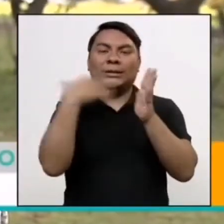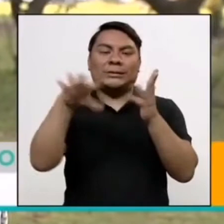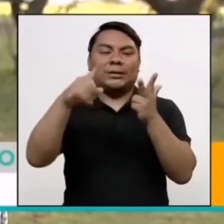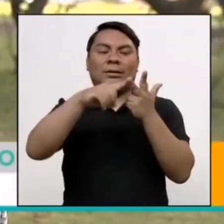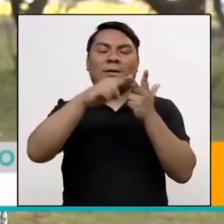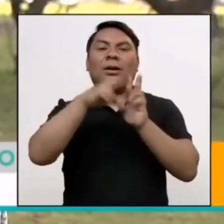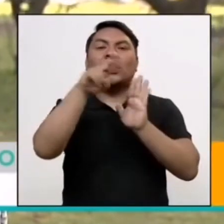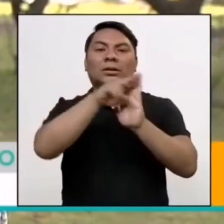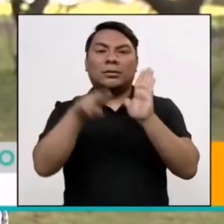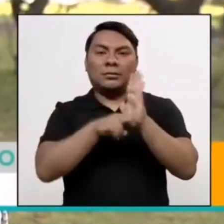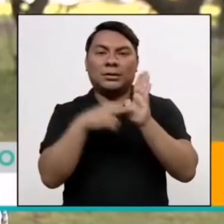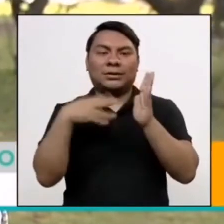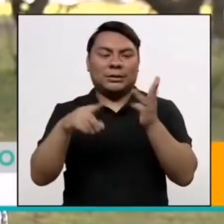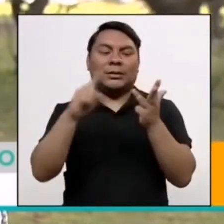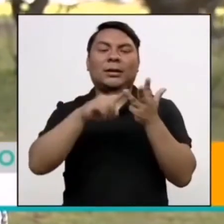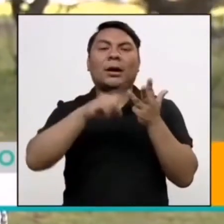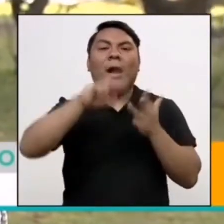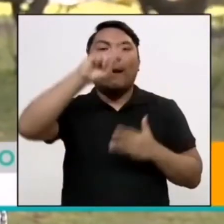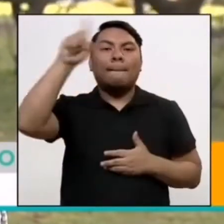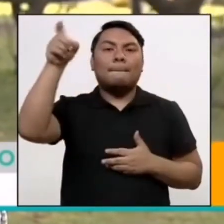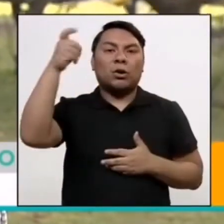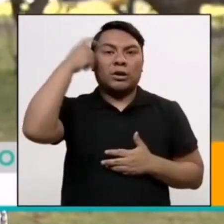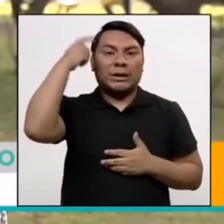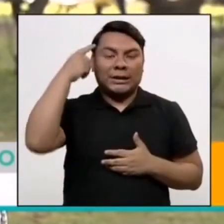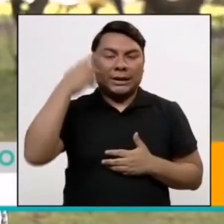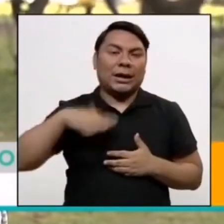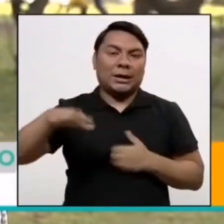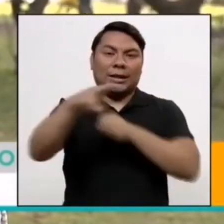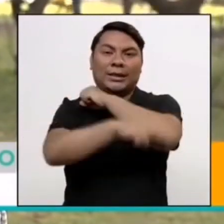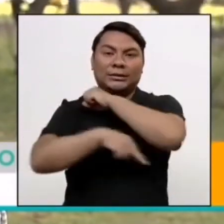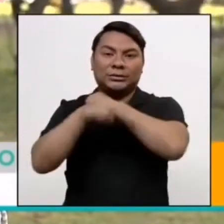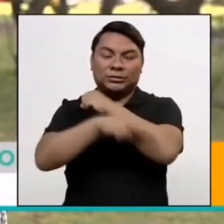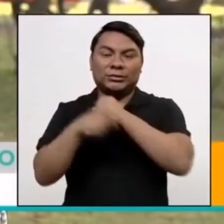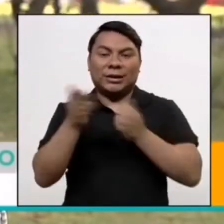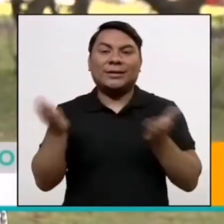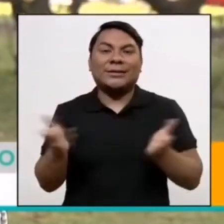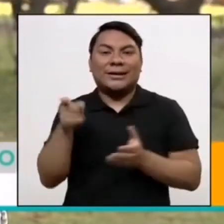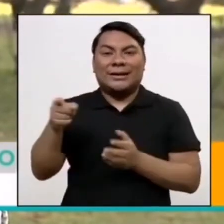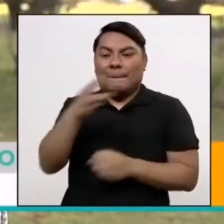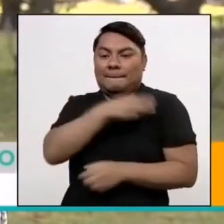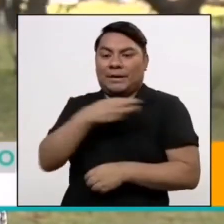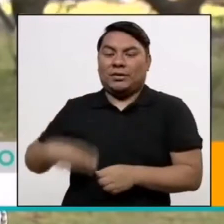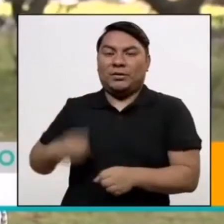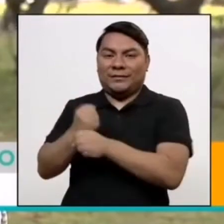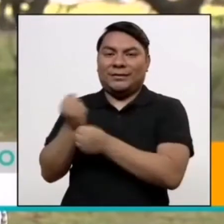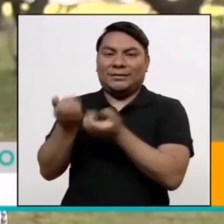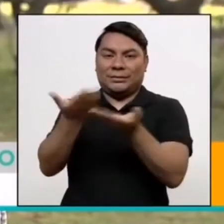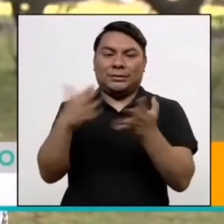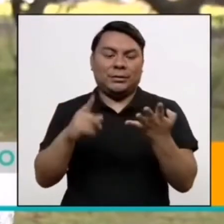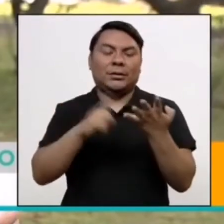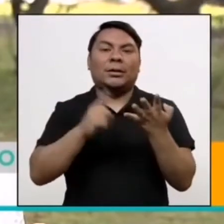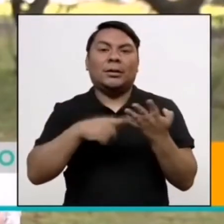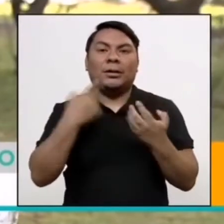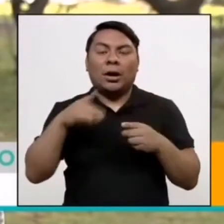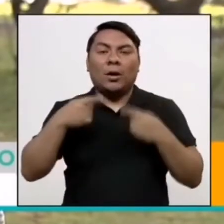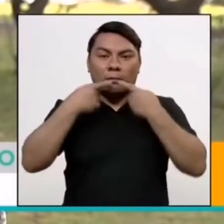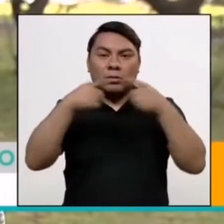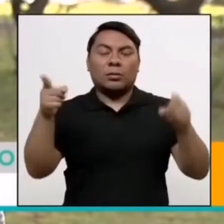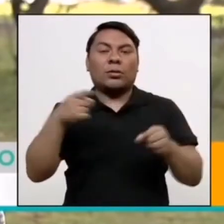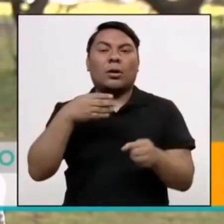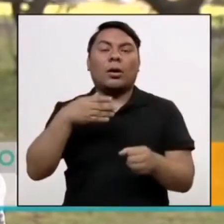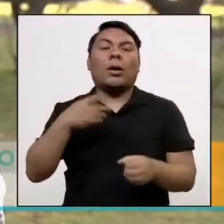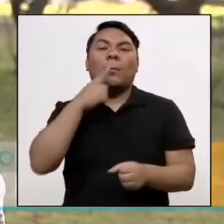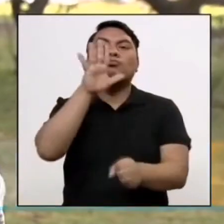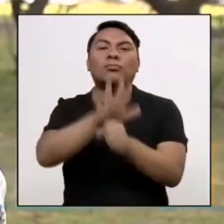reglamento, tenemos la política nacional, la política pública nacional que la promovió el Ministerio de Trabajo, tenemos el Pacto Nacional que se suscribió también